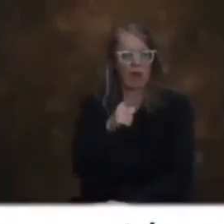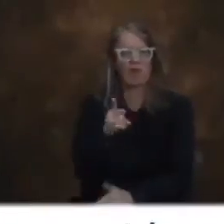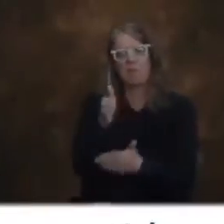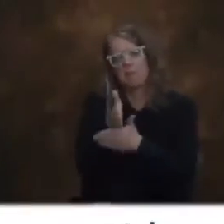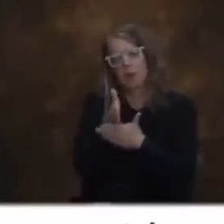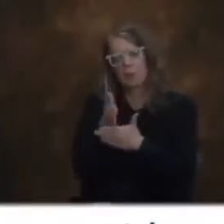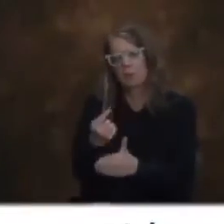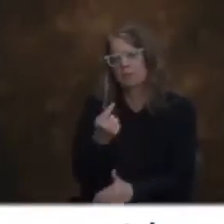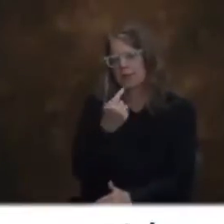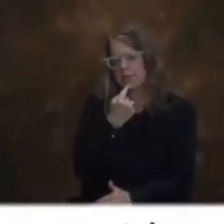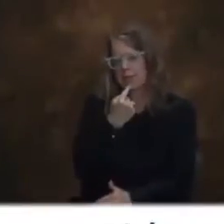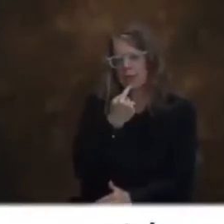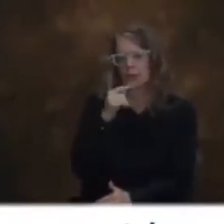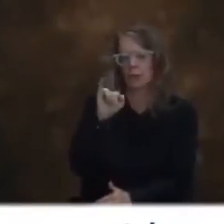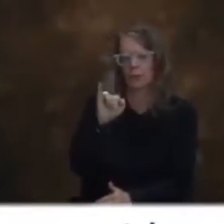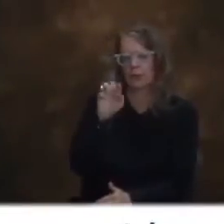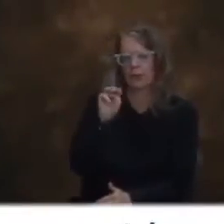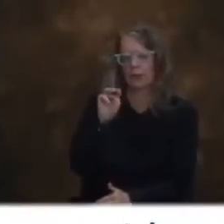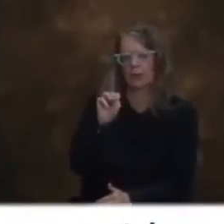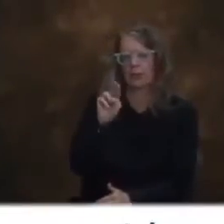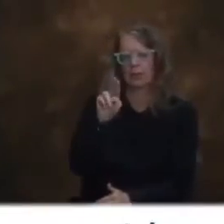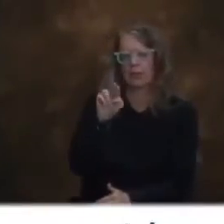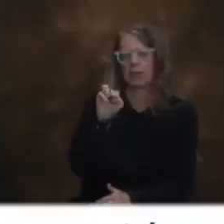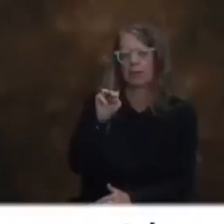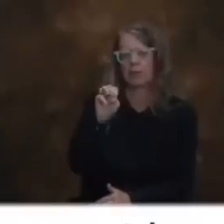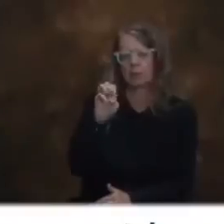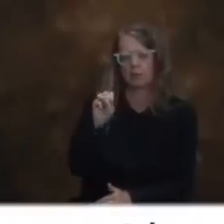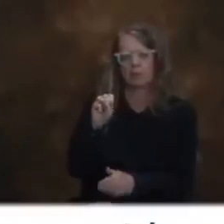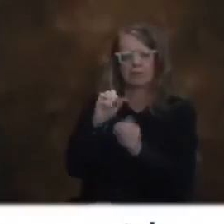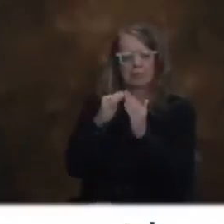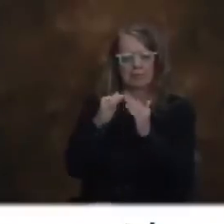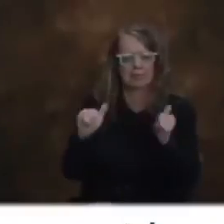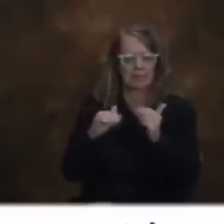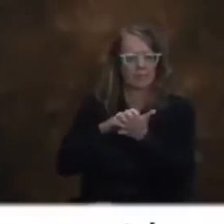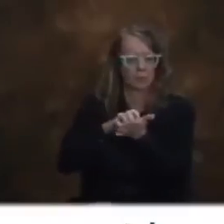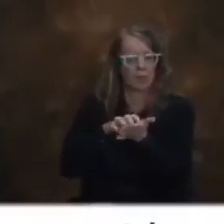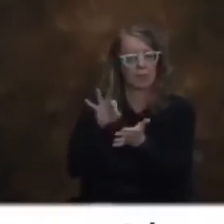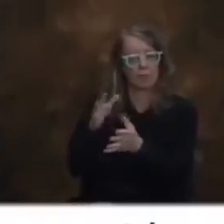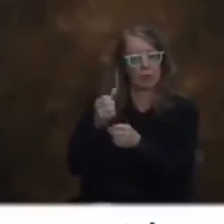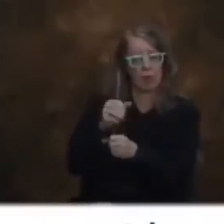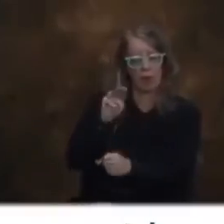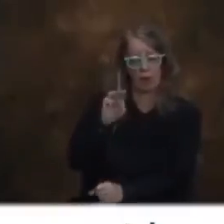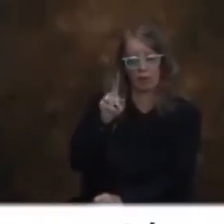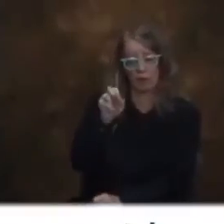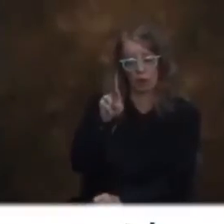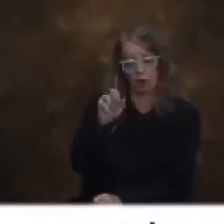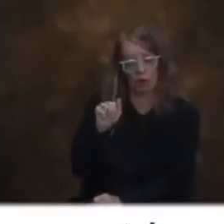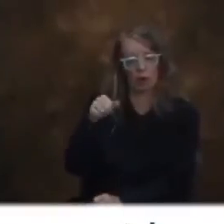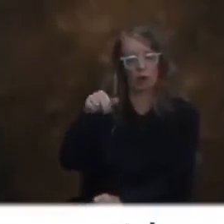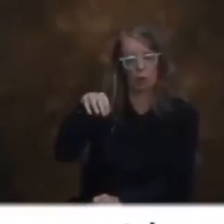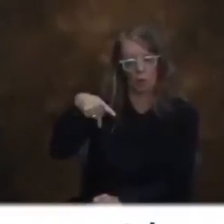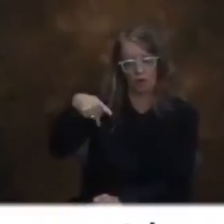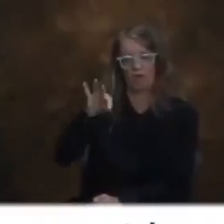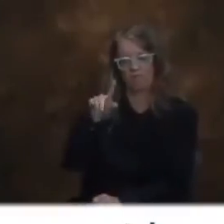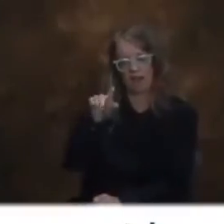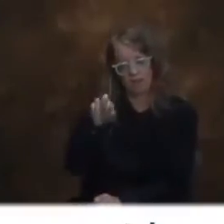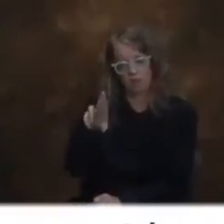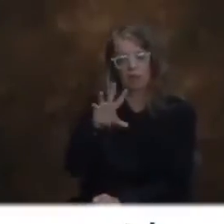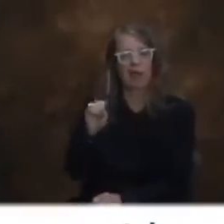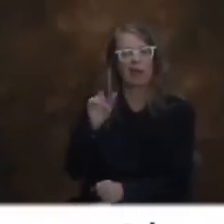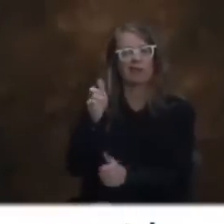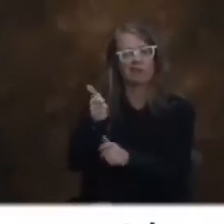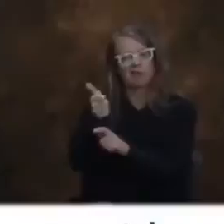a través de cdc los que reciben modernas baiser y están moderadamente o